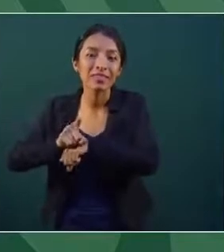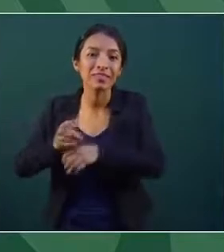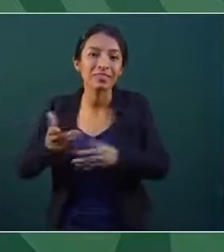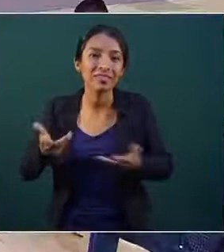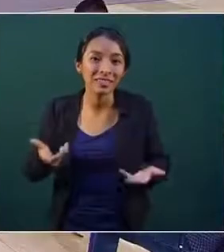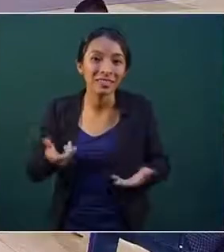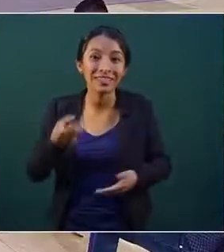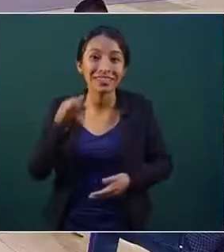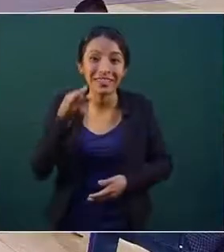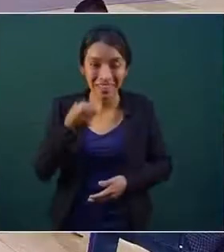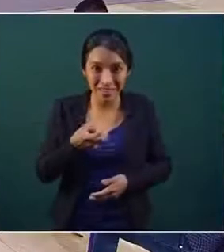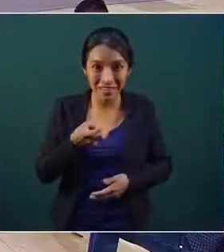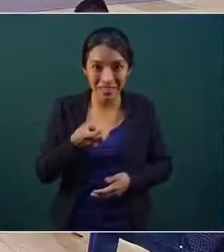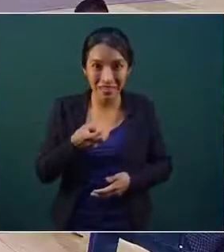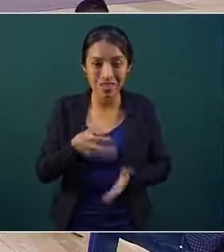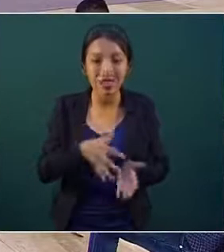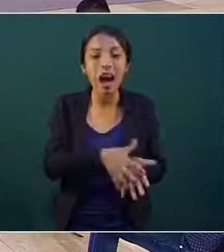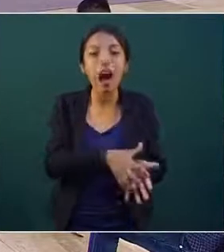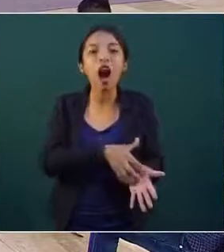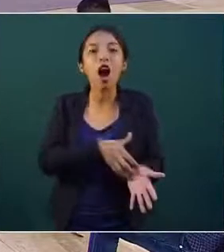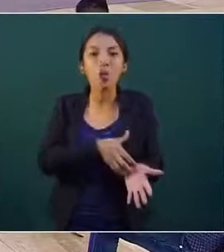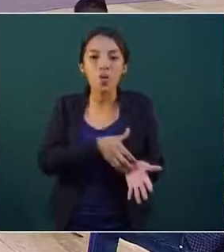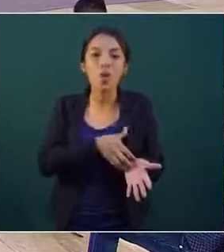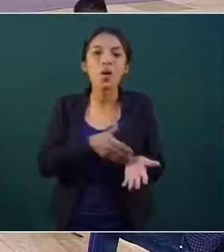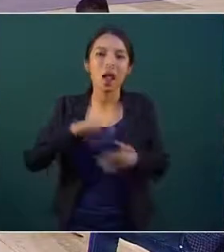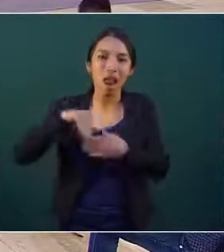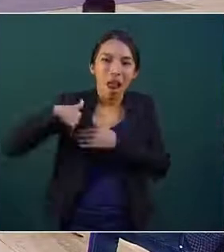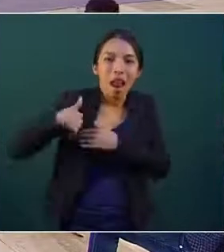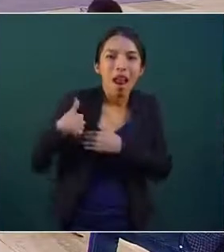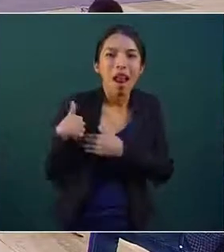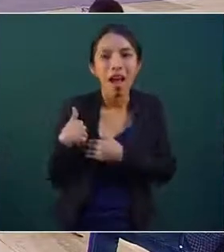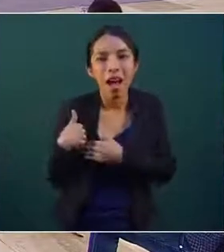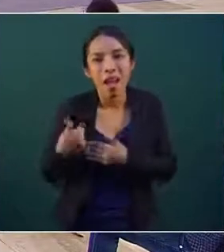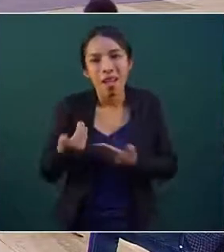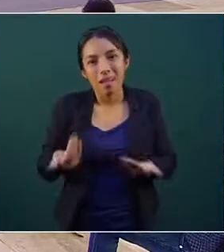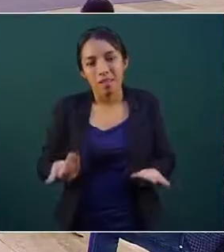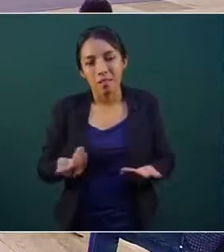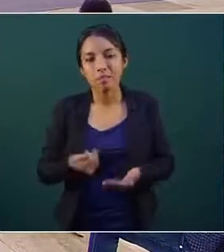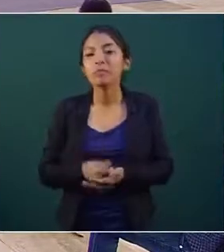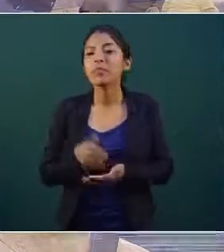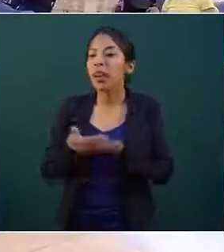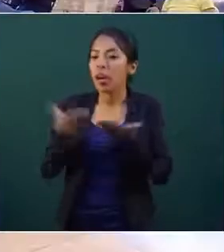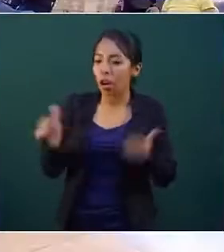Es lo que nos estamos ahorrando. Pero bueno, la otra pregunta.